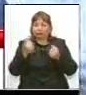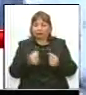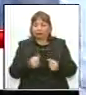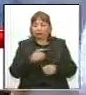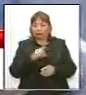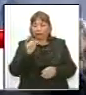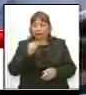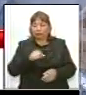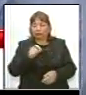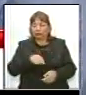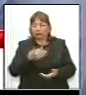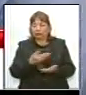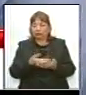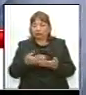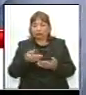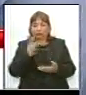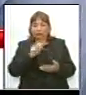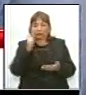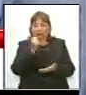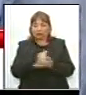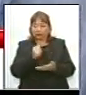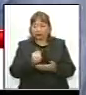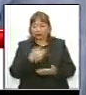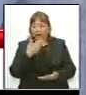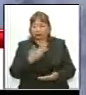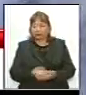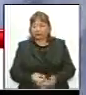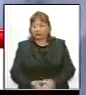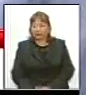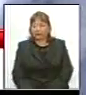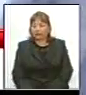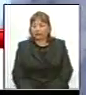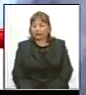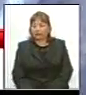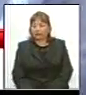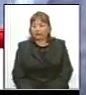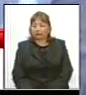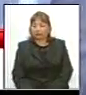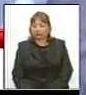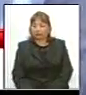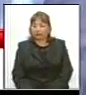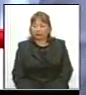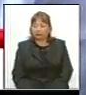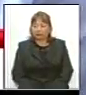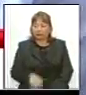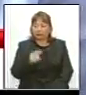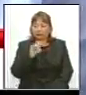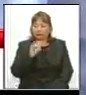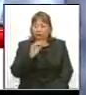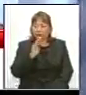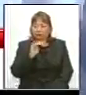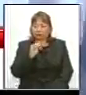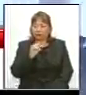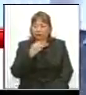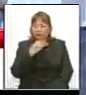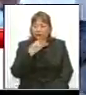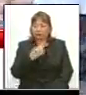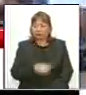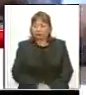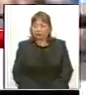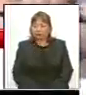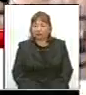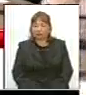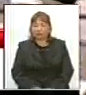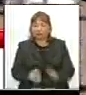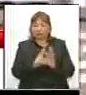determinación si aplica o no una sentencia del TC. Gracias. Congresista Tubino también plantea una cuestión de orden. Sí, con